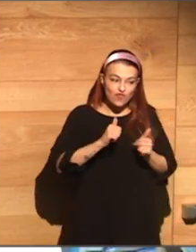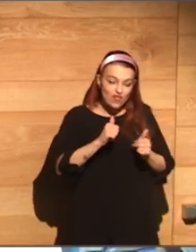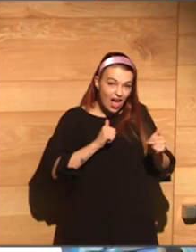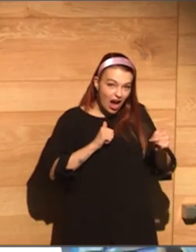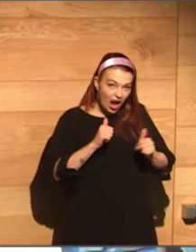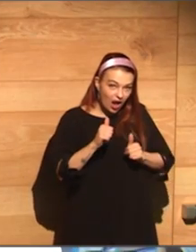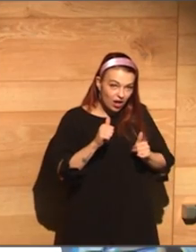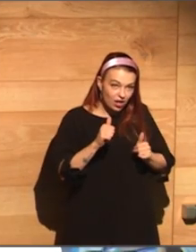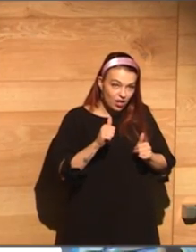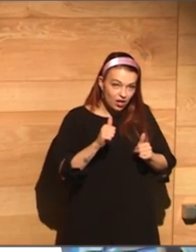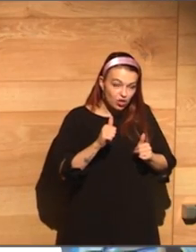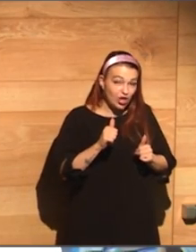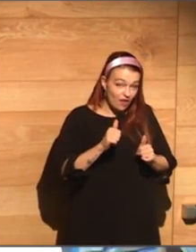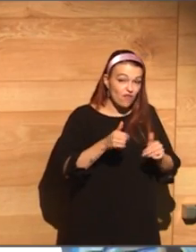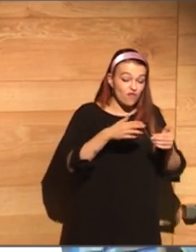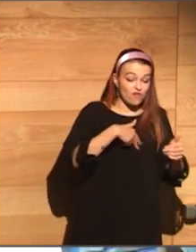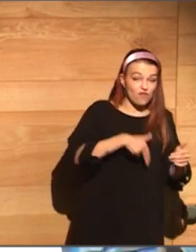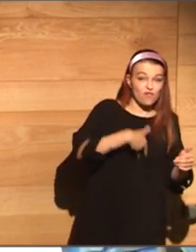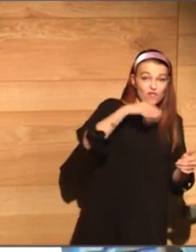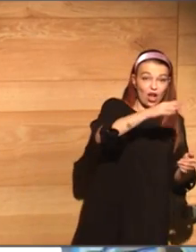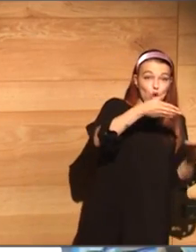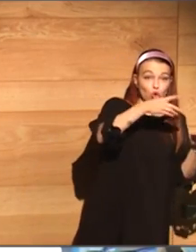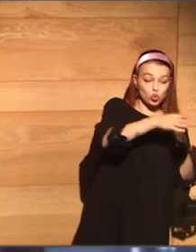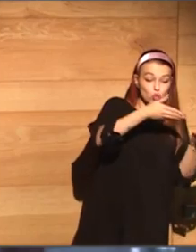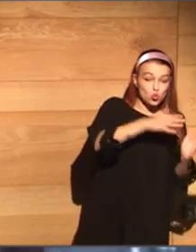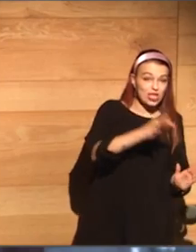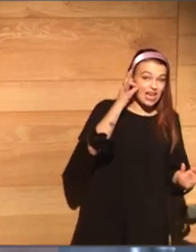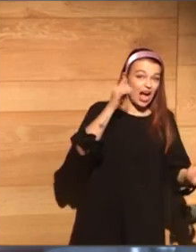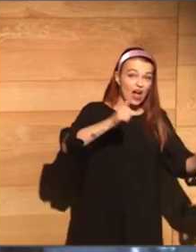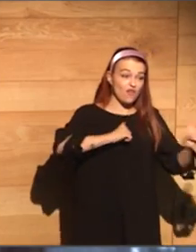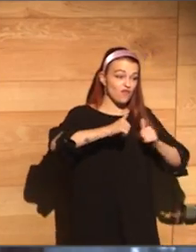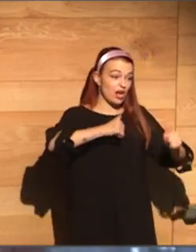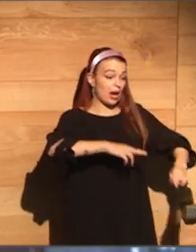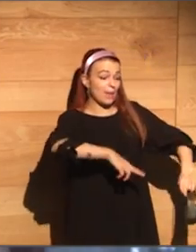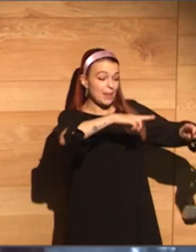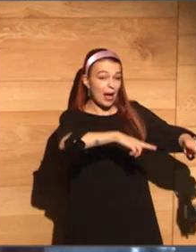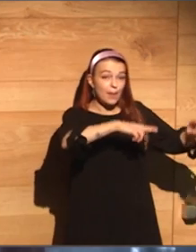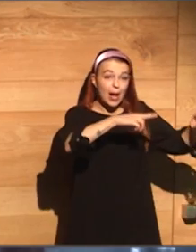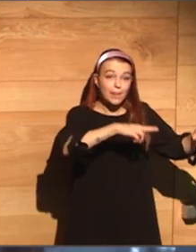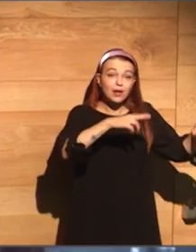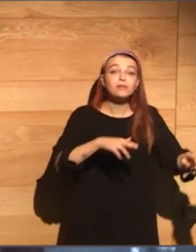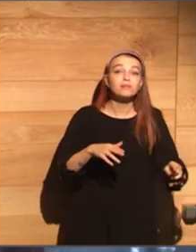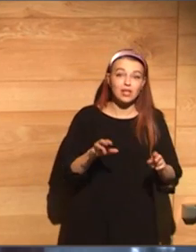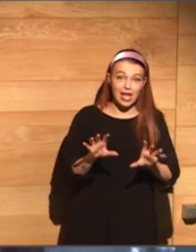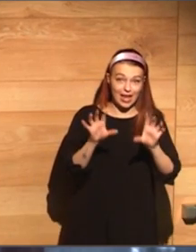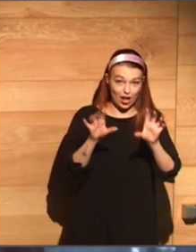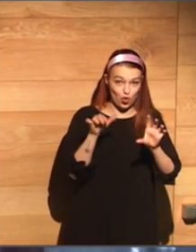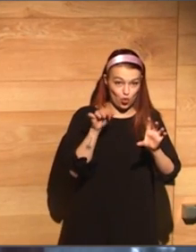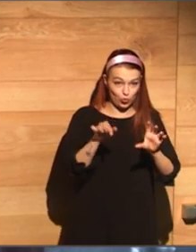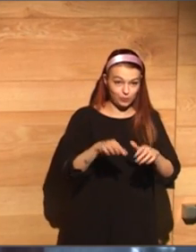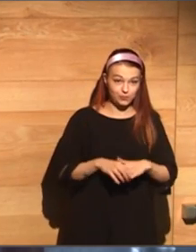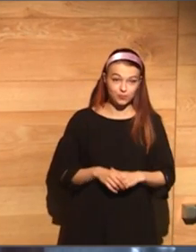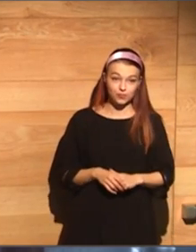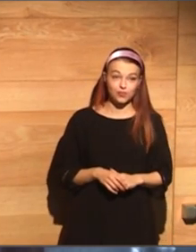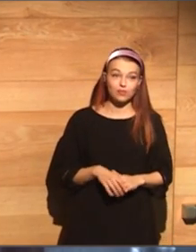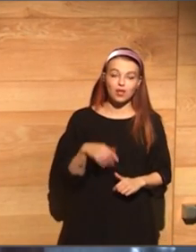perdigonazo. Una perdigonazo. A la hija de Franco. Eso, bueno, varias, porque las escopetas de postas expanden, qué con lástima, lo cual... Tengo anécdota, qué lástima, tengo